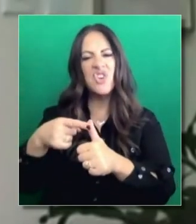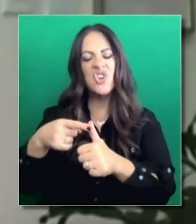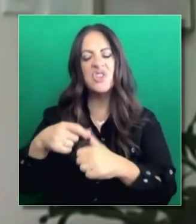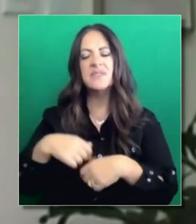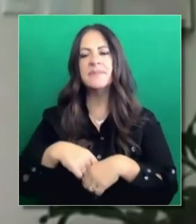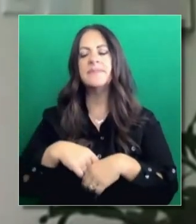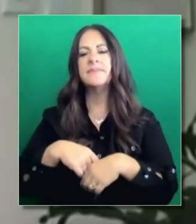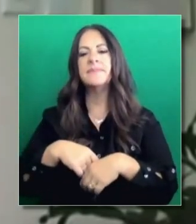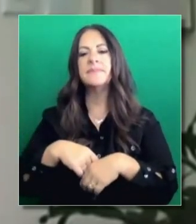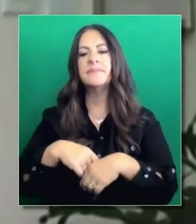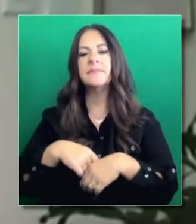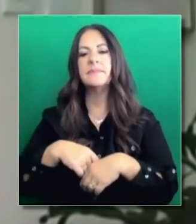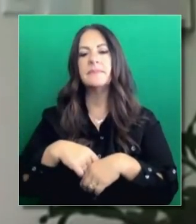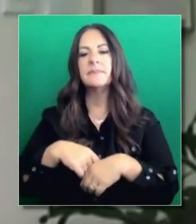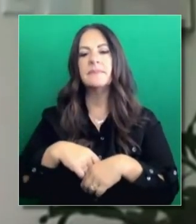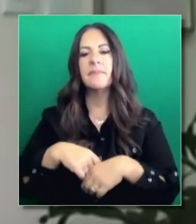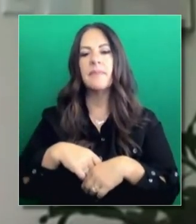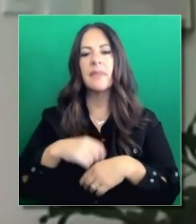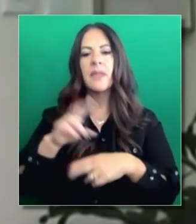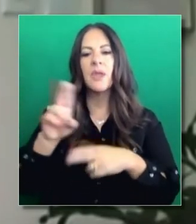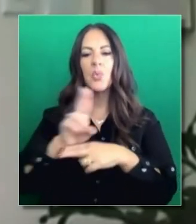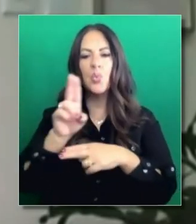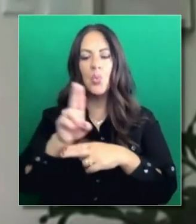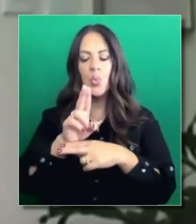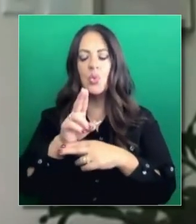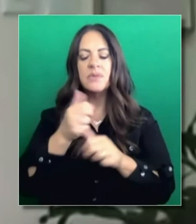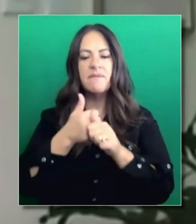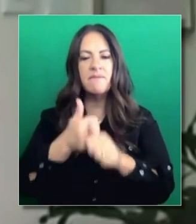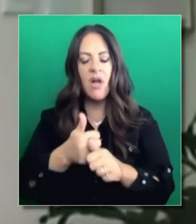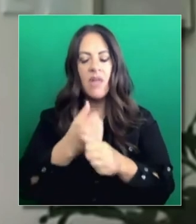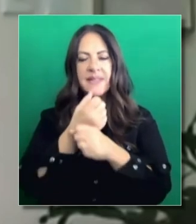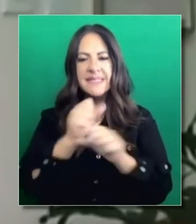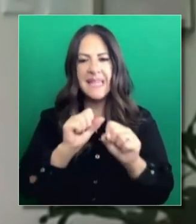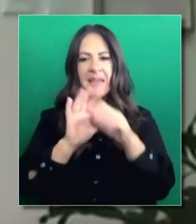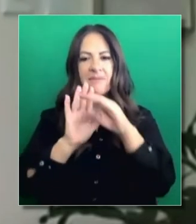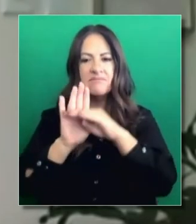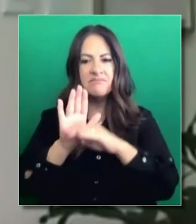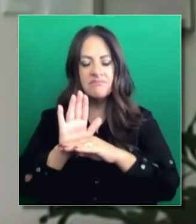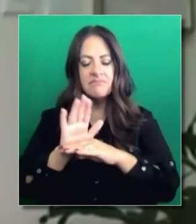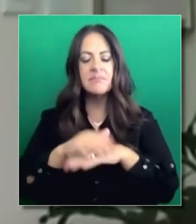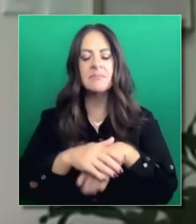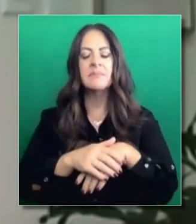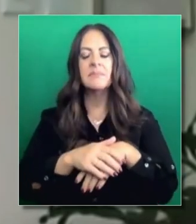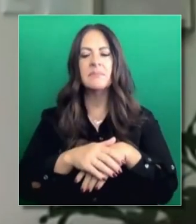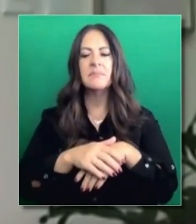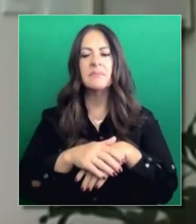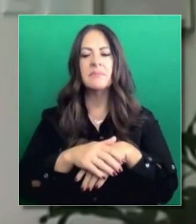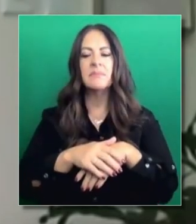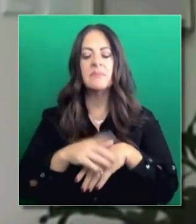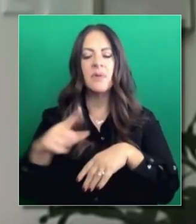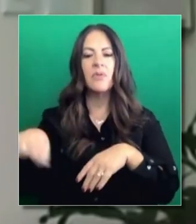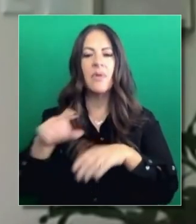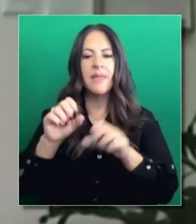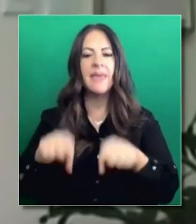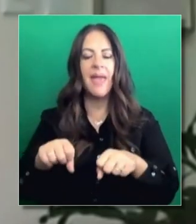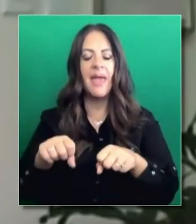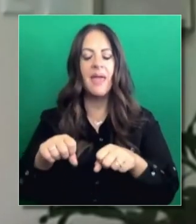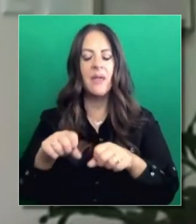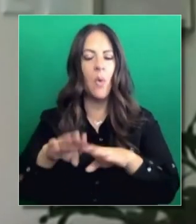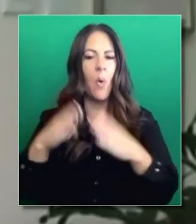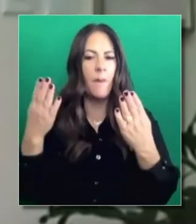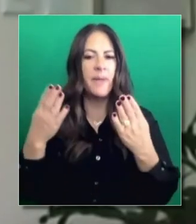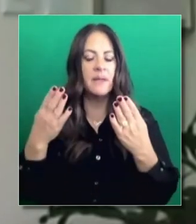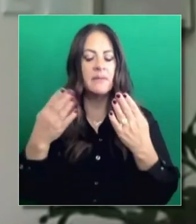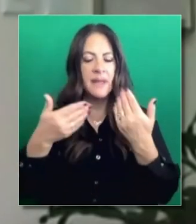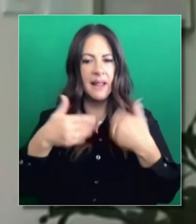antes de que se puedan abrir, para que puedan socializar los estudiantes y poniendo en práctica todas las estrategias de